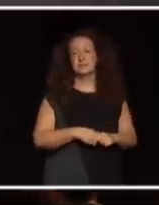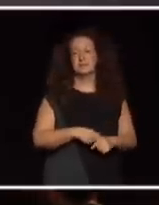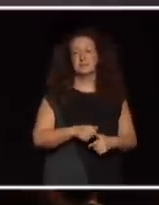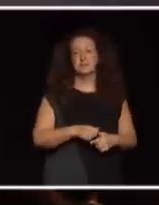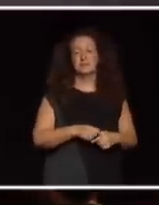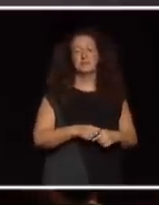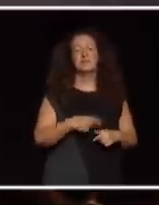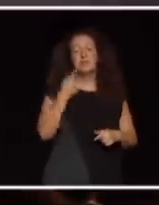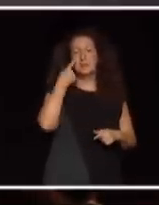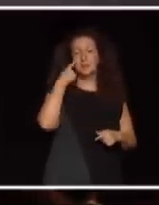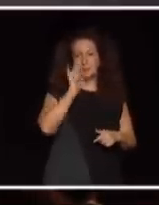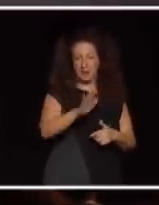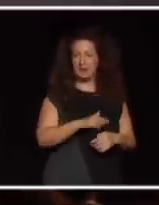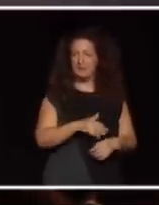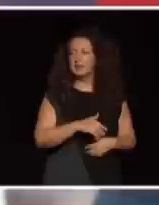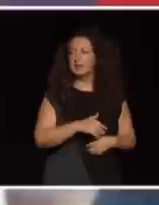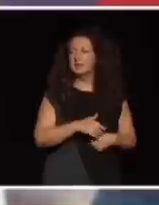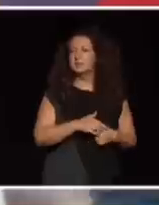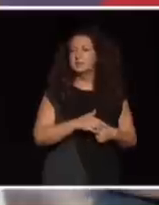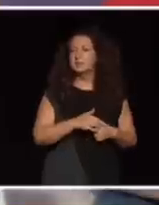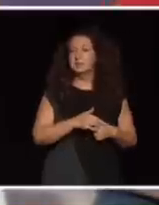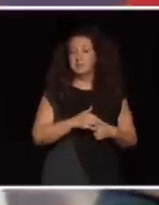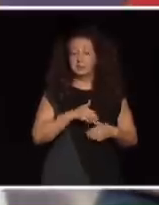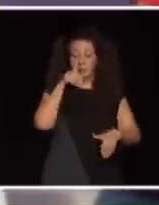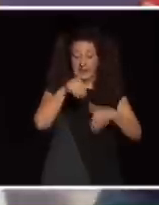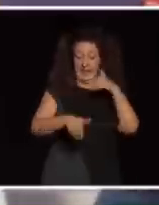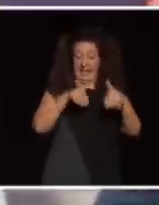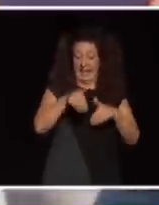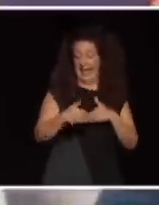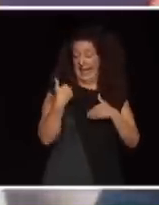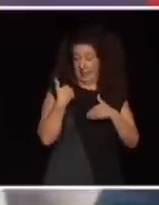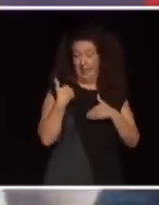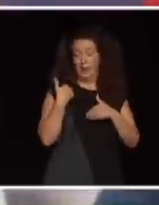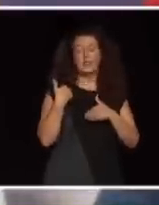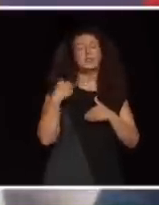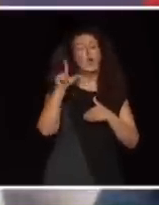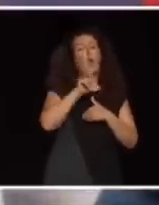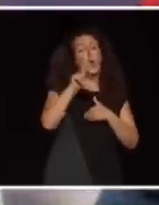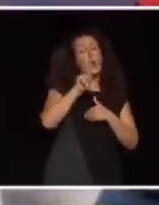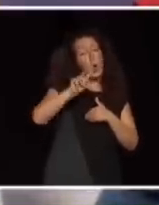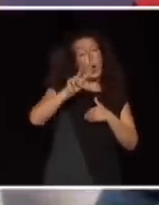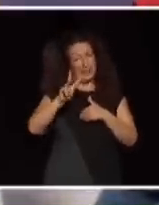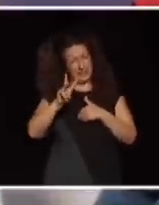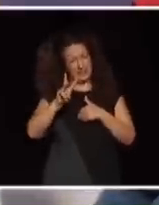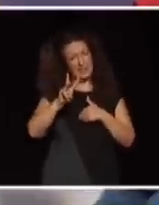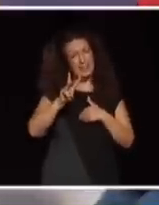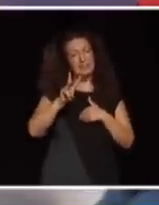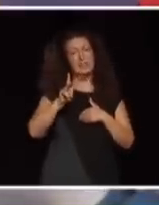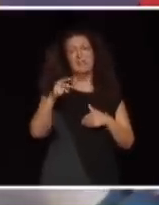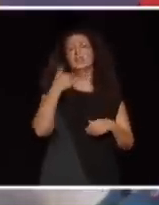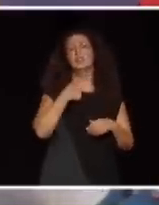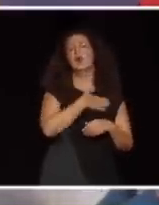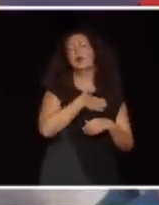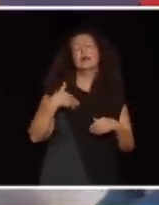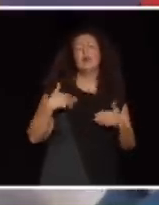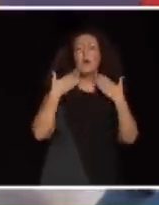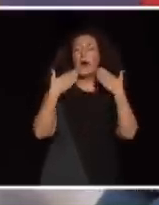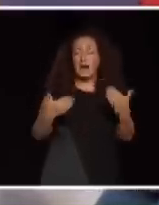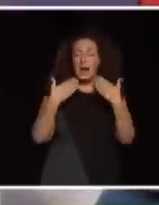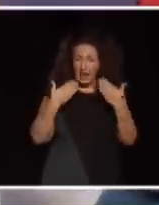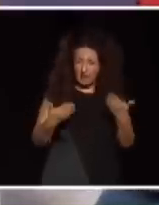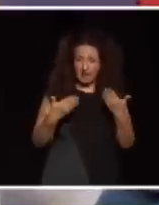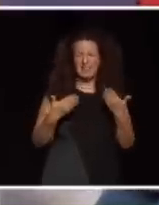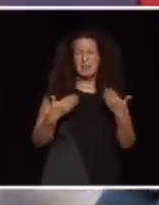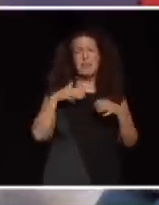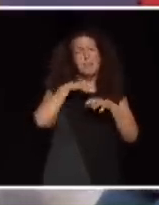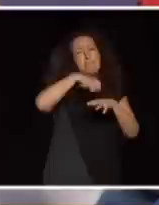Y mirad, en estas elecciones del 23 de julio, yo quiero dar las gracias a